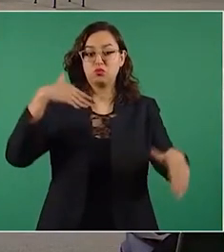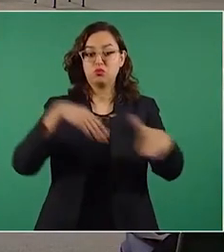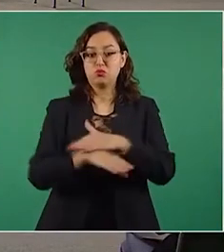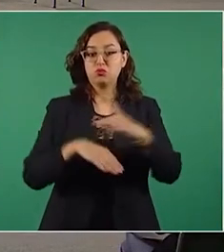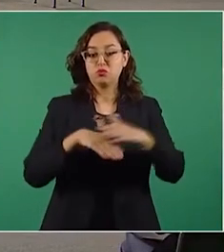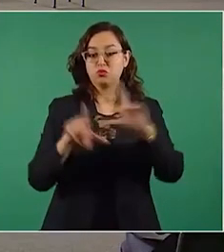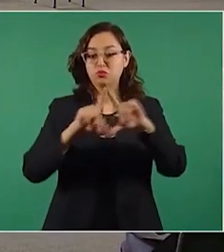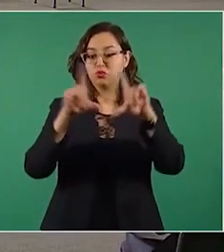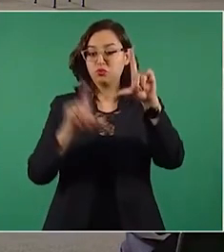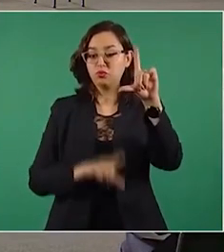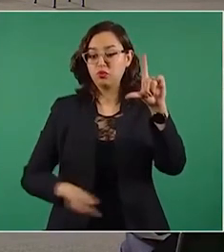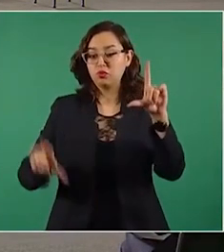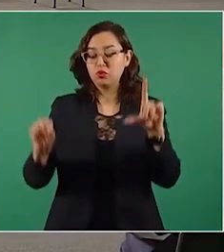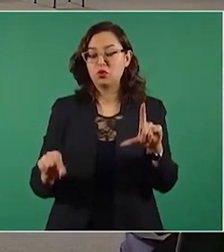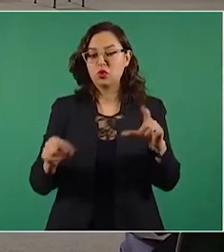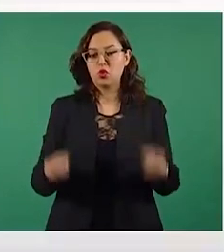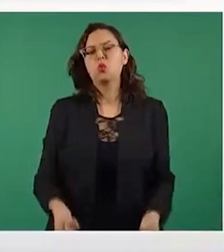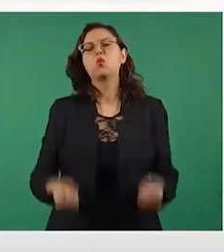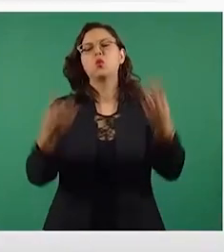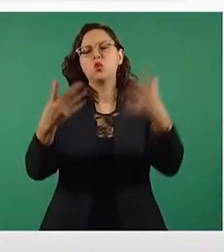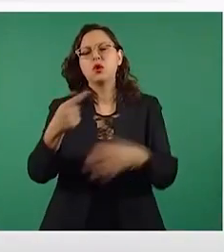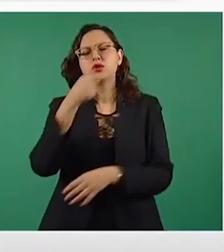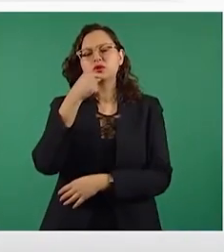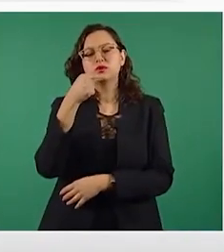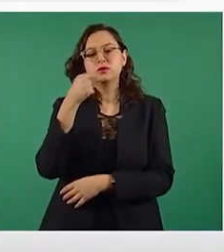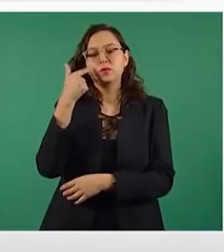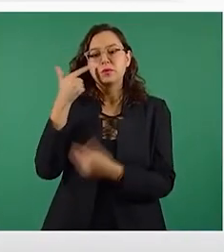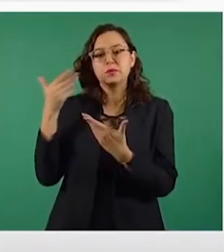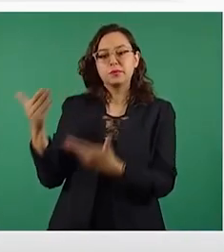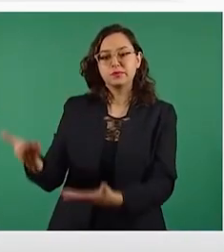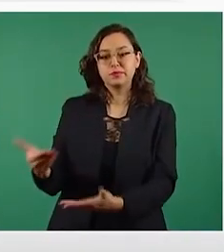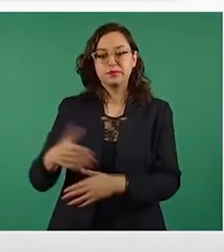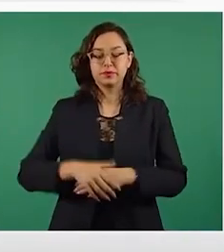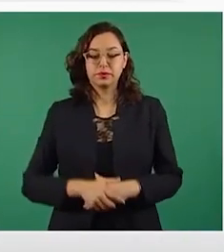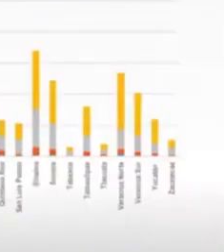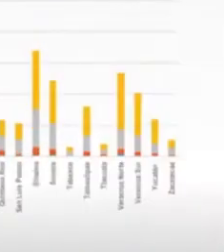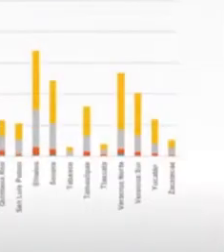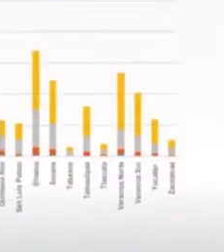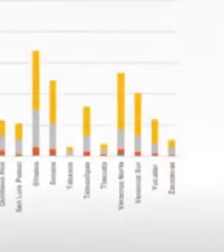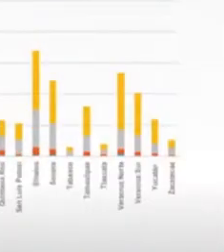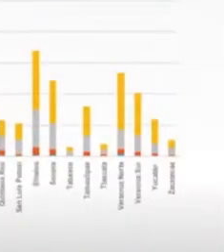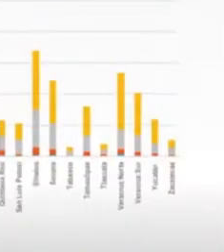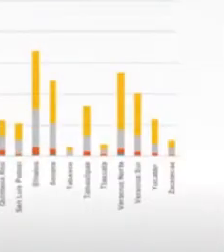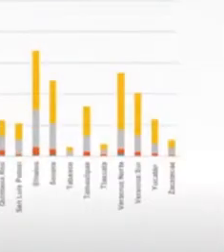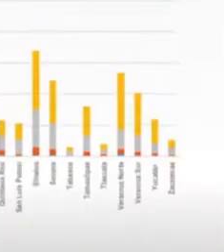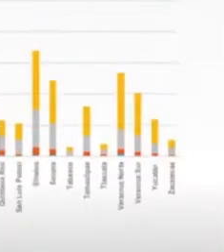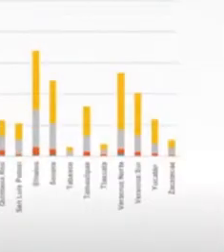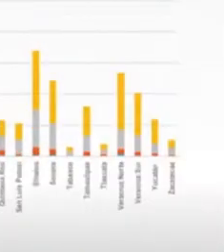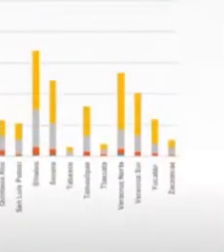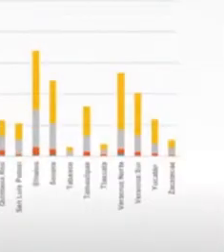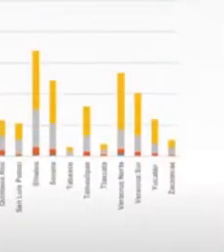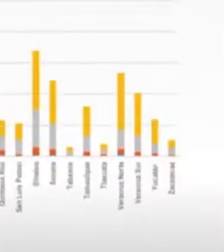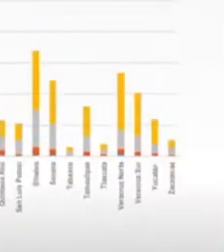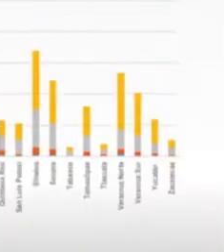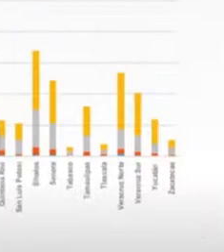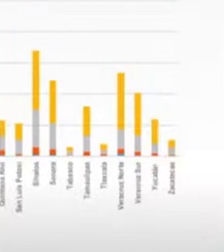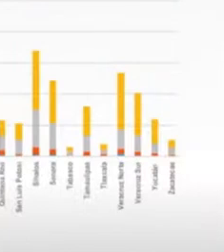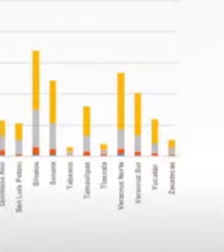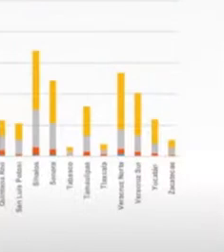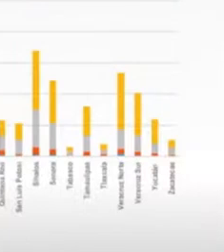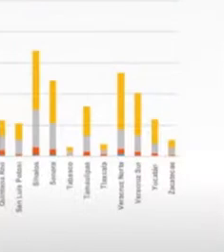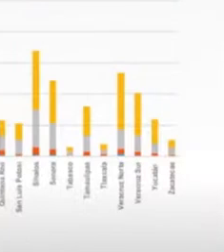hay 128 menores de 19 años, es decir, apenas el 1.6% de